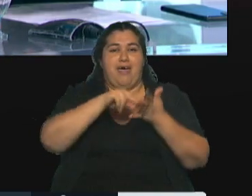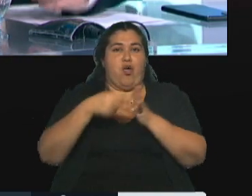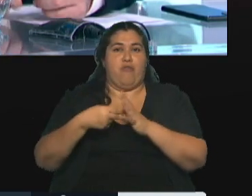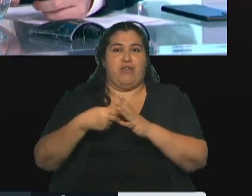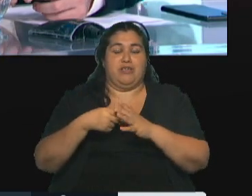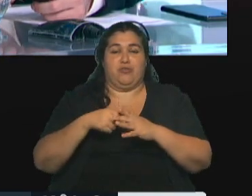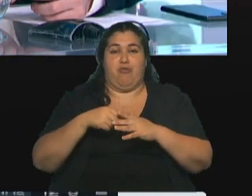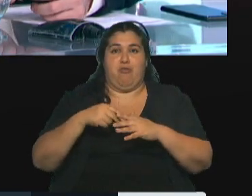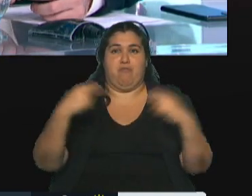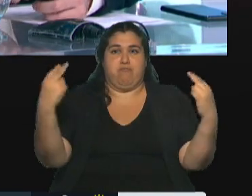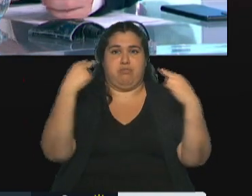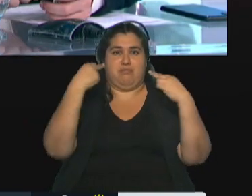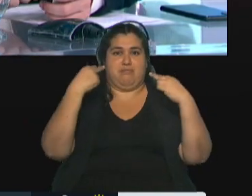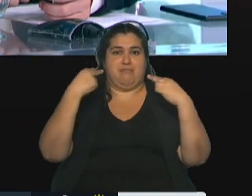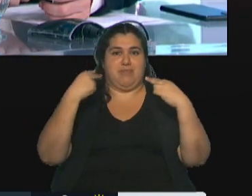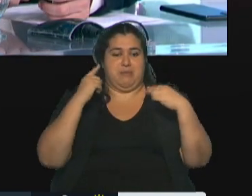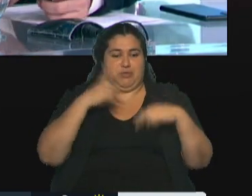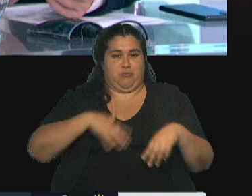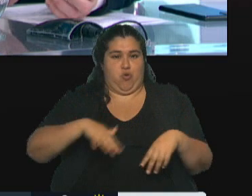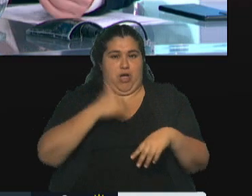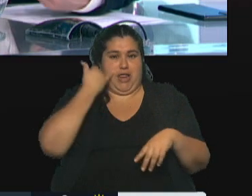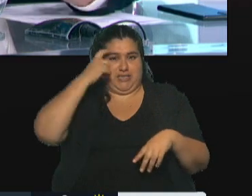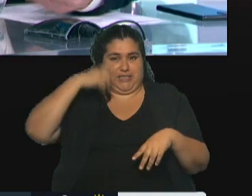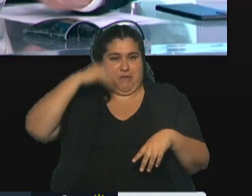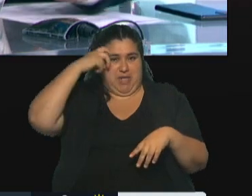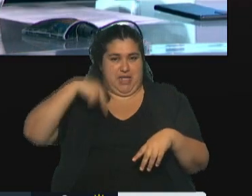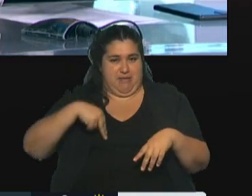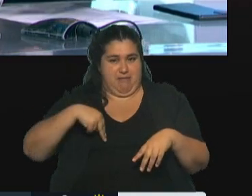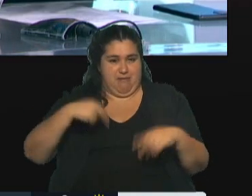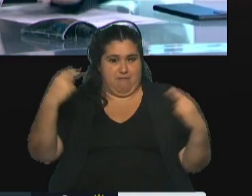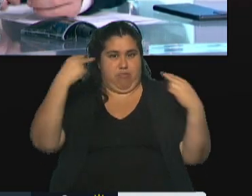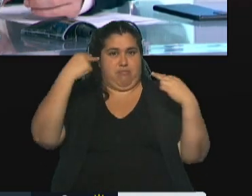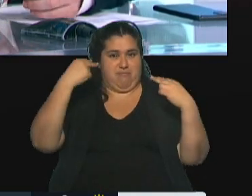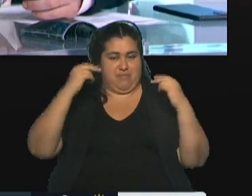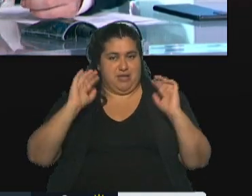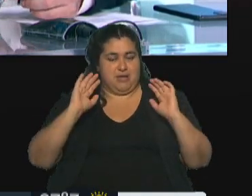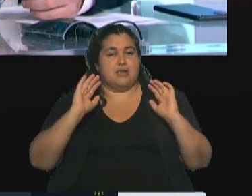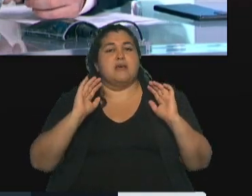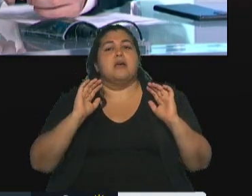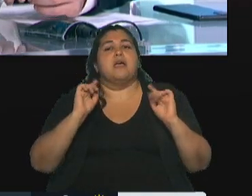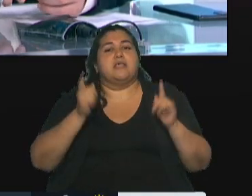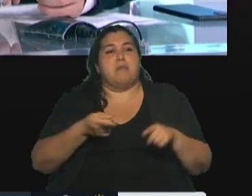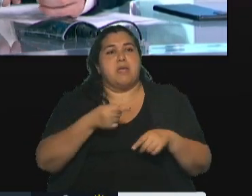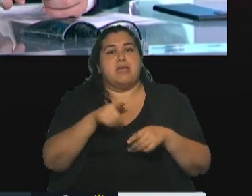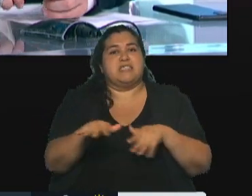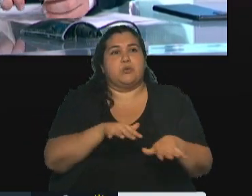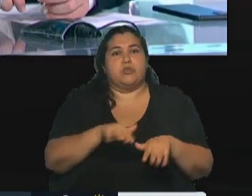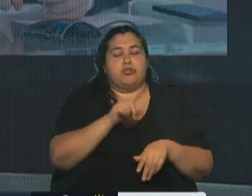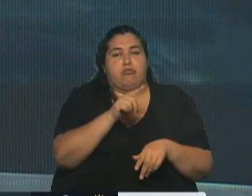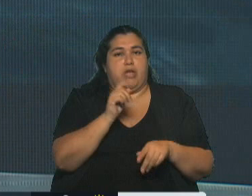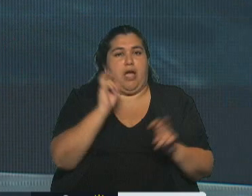ellos tienen en el propio Yemen y a su accionar y a esta movilización que generaron en las flotas norteamericanas.